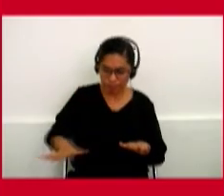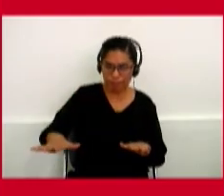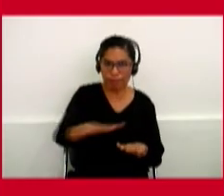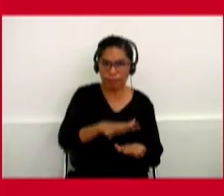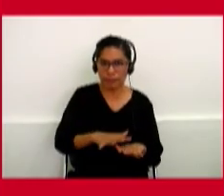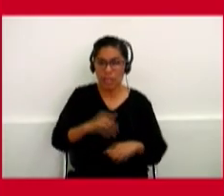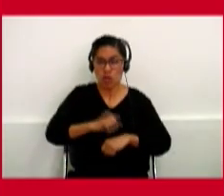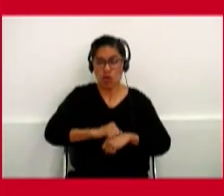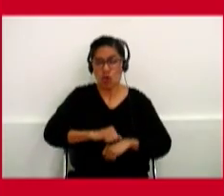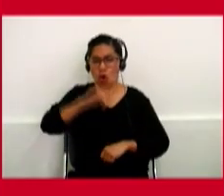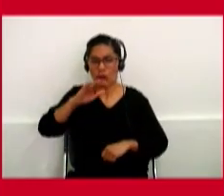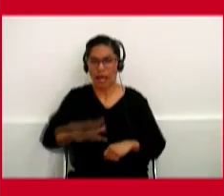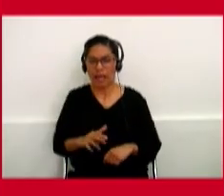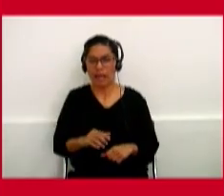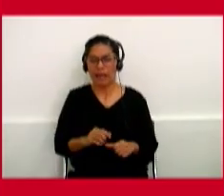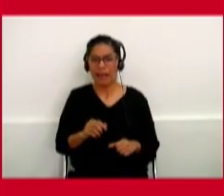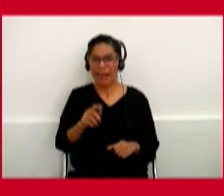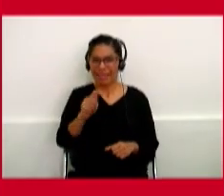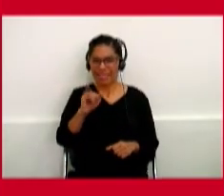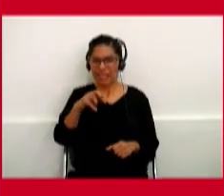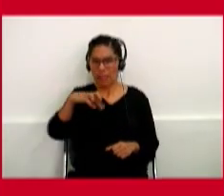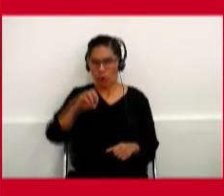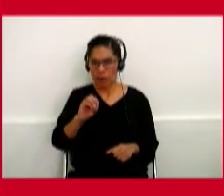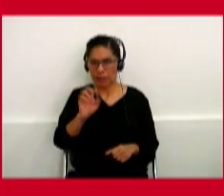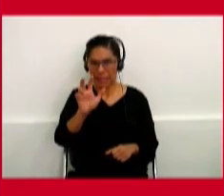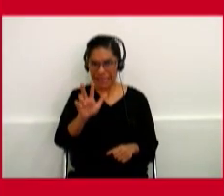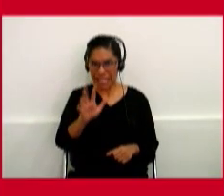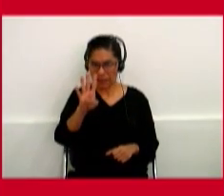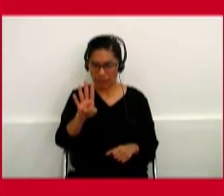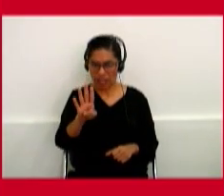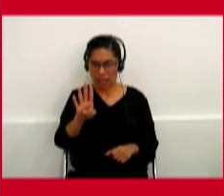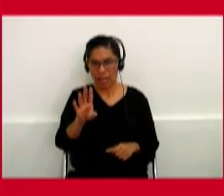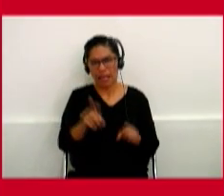roca tipo 3B y para roca tipo 4.